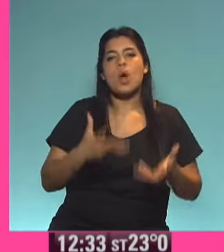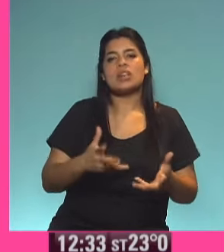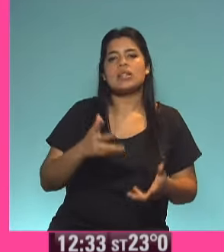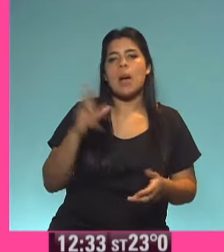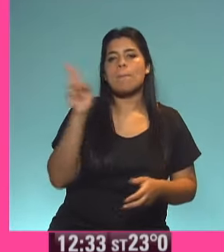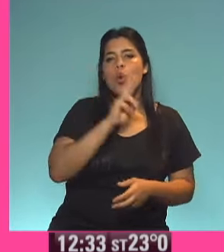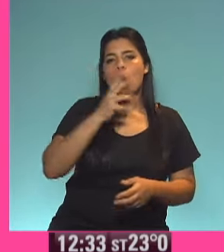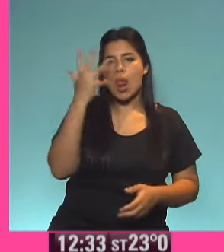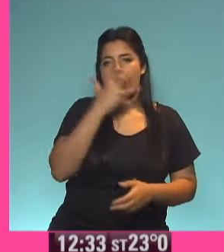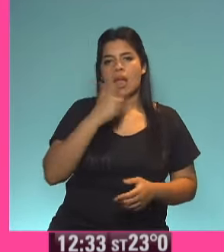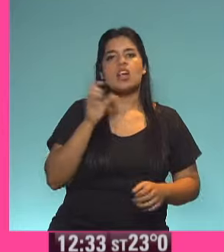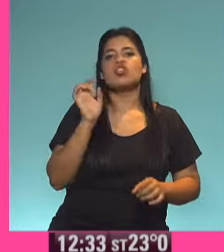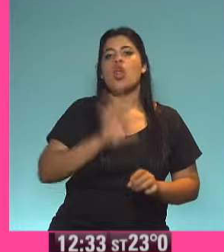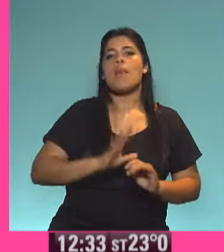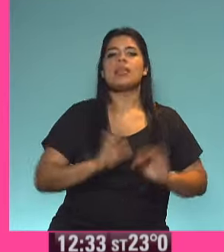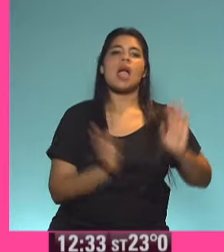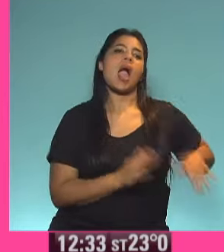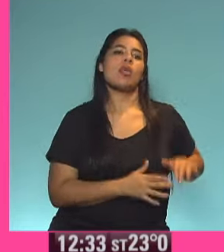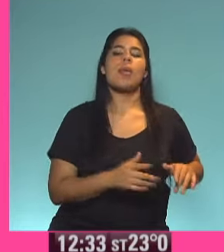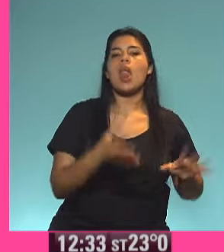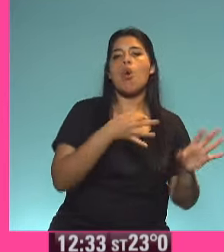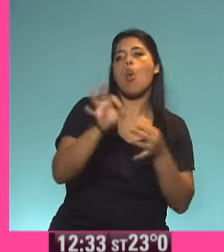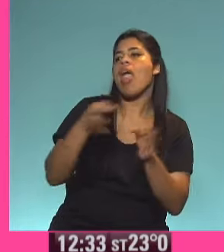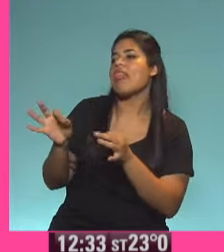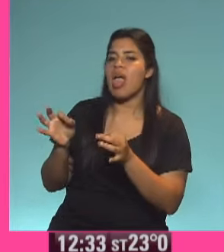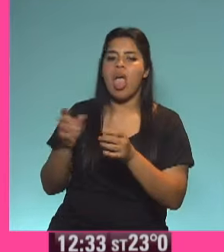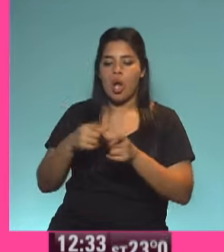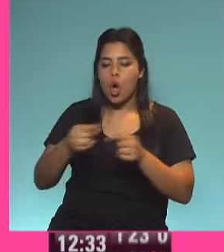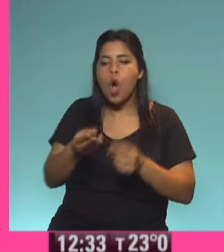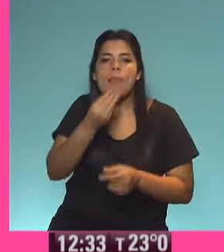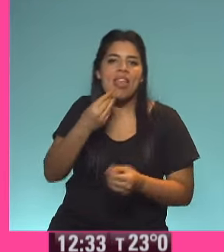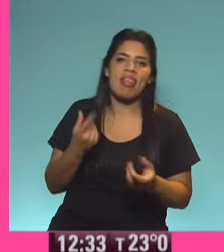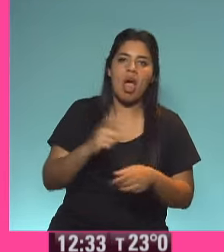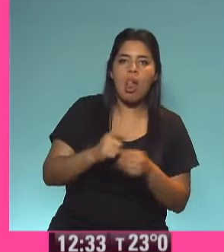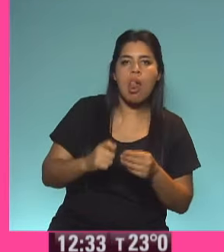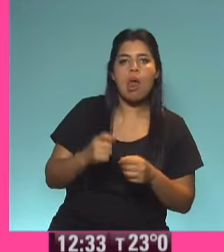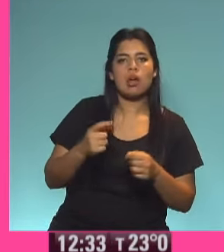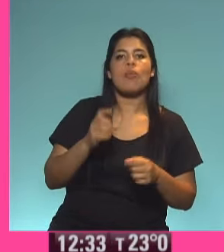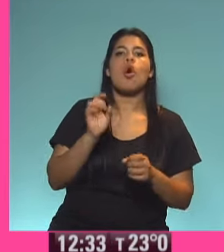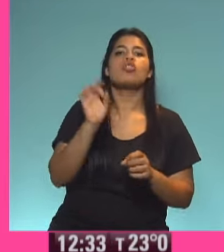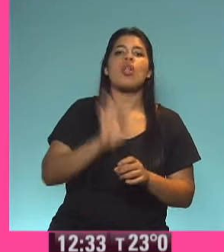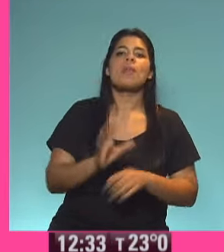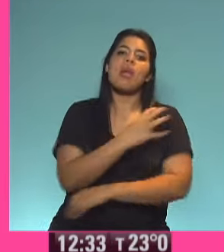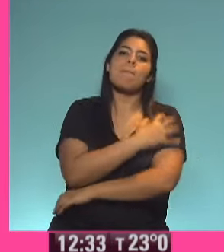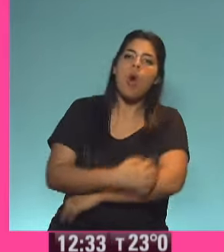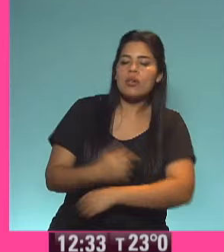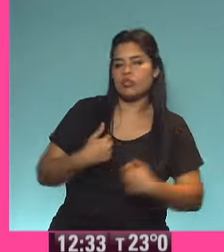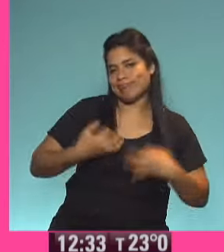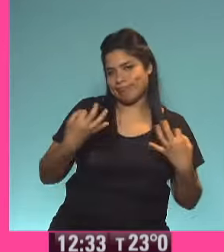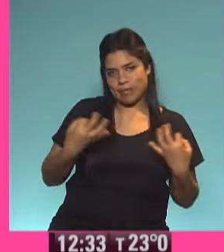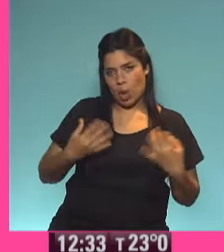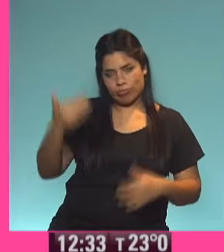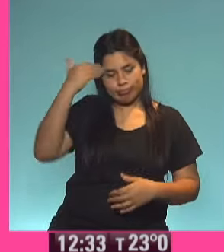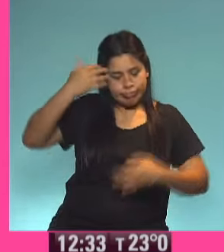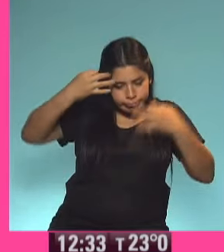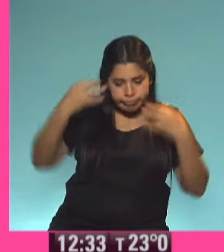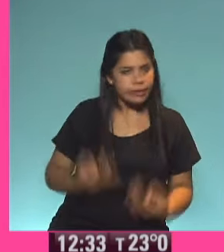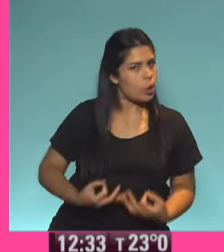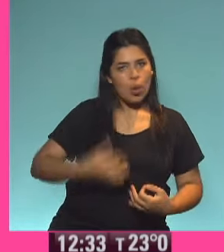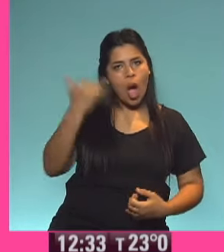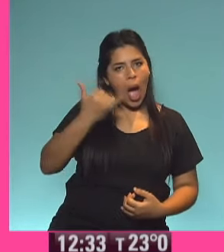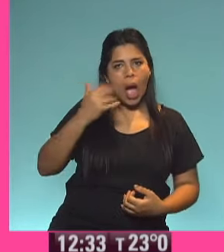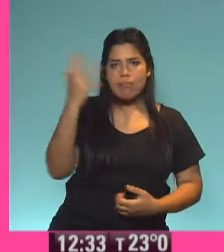vendían pastelitos, como que solamente eran la clase baja, cuando estoy segura que hubo negros de clase